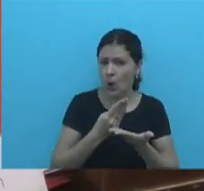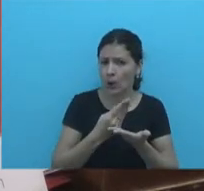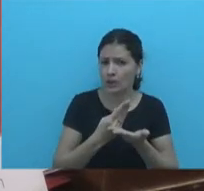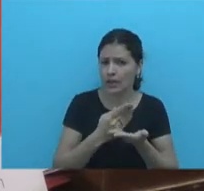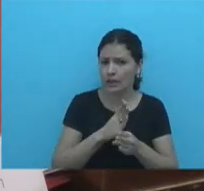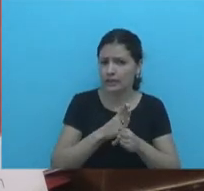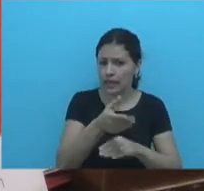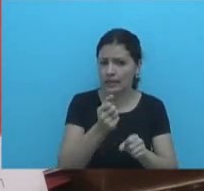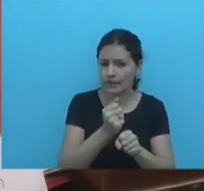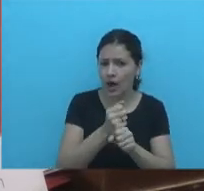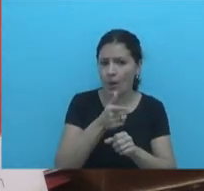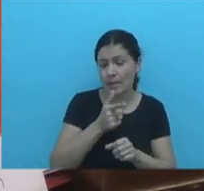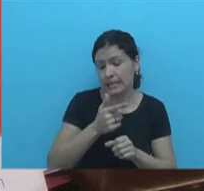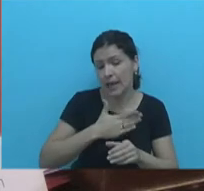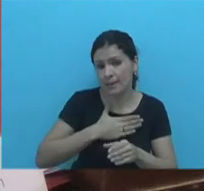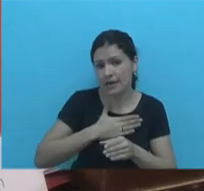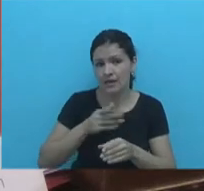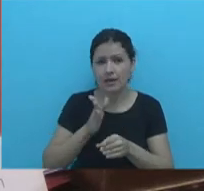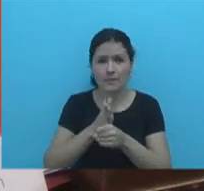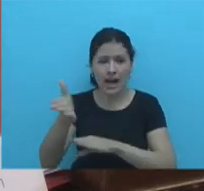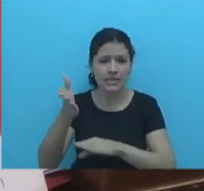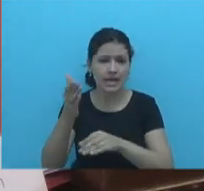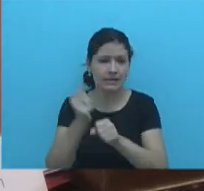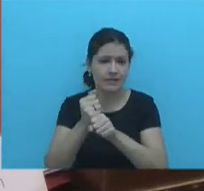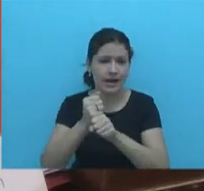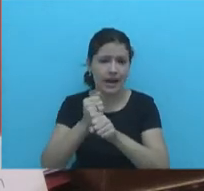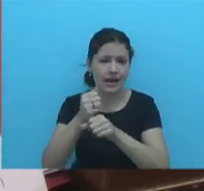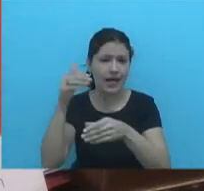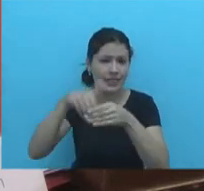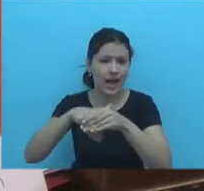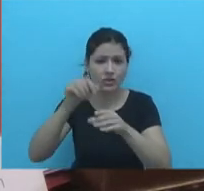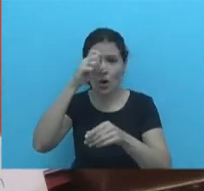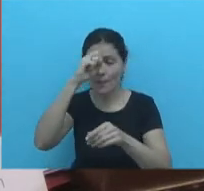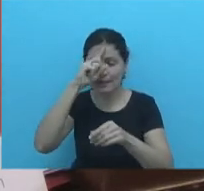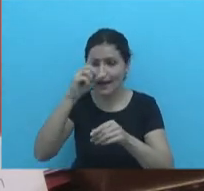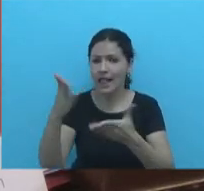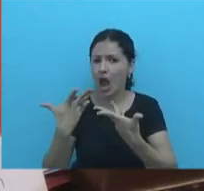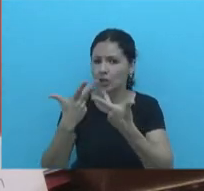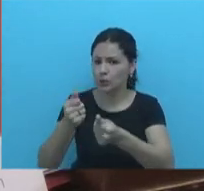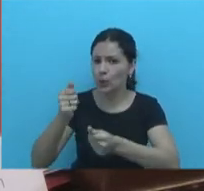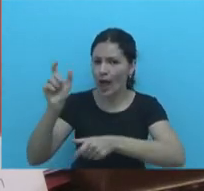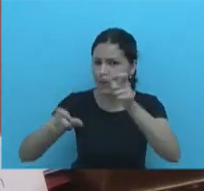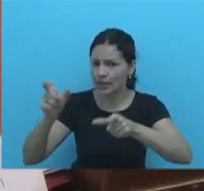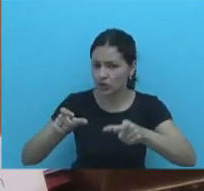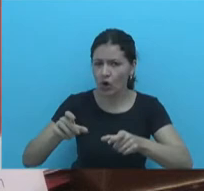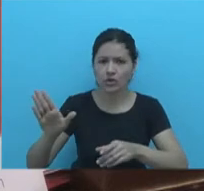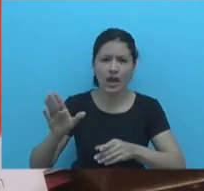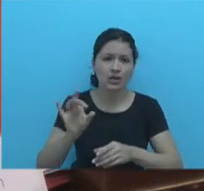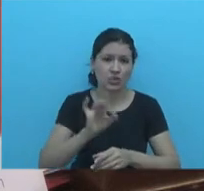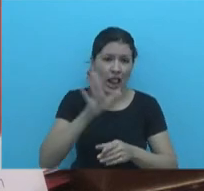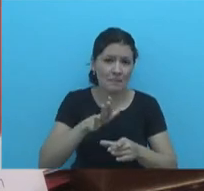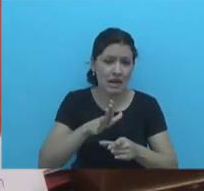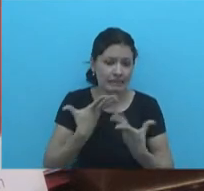estaría mejor que estén dentro del hospital y que sea para toda la población y no solamente para los alumnos de escuela secundaria.